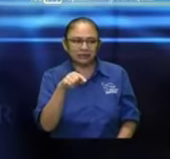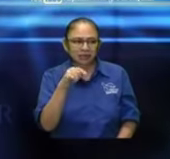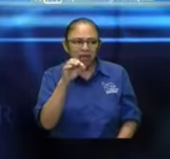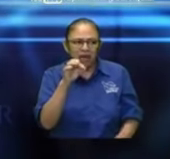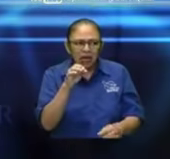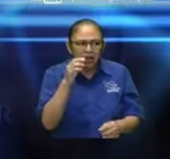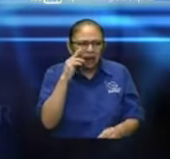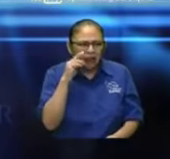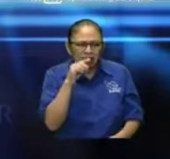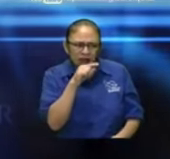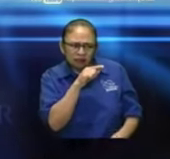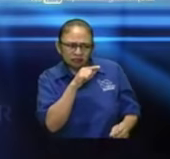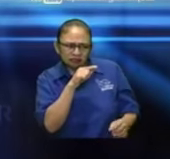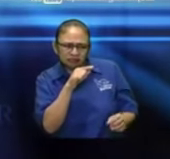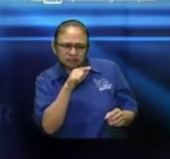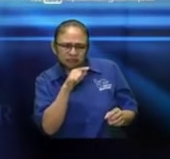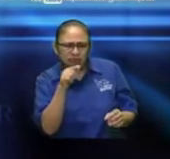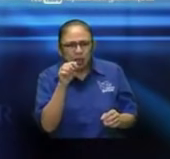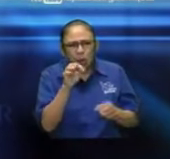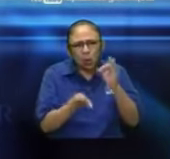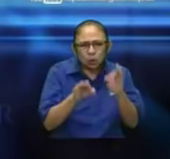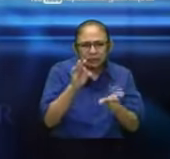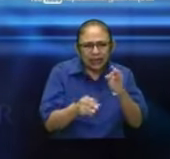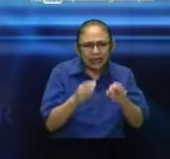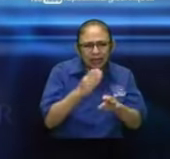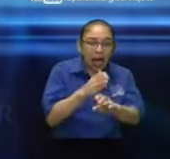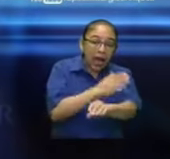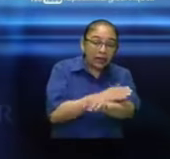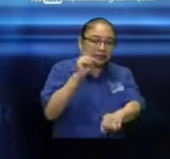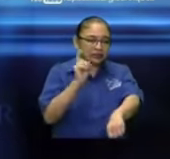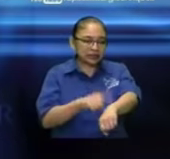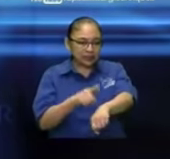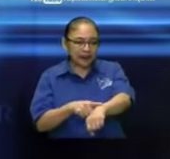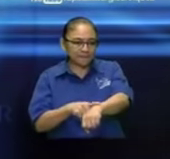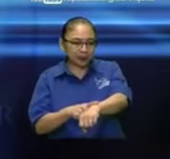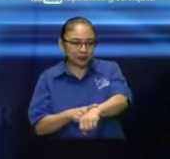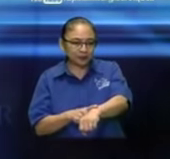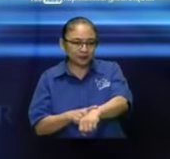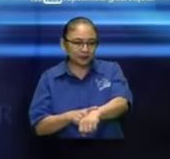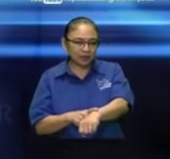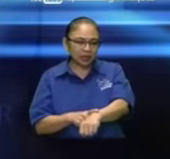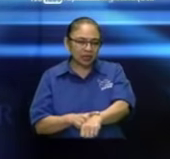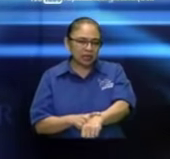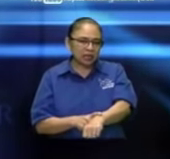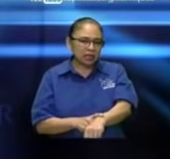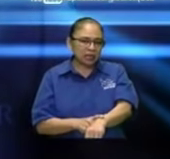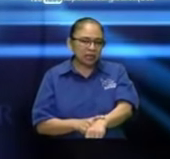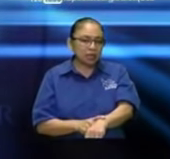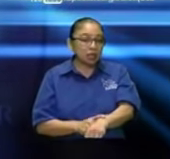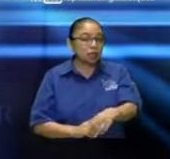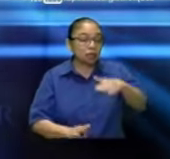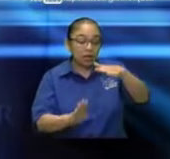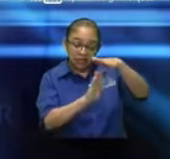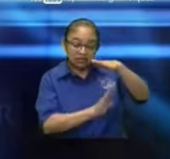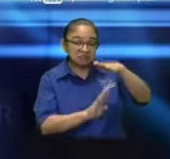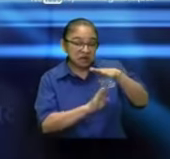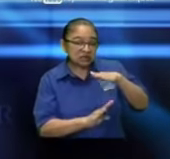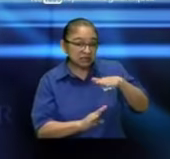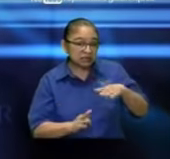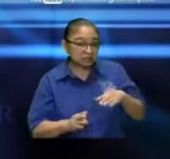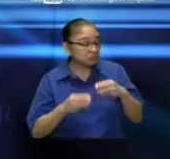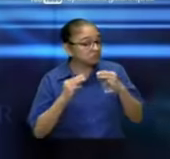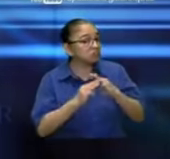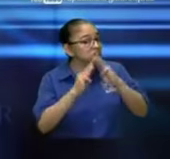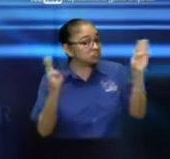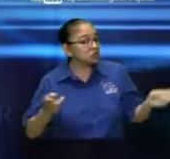toque juzgar algo, nosotros ya lo estamos juzgando. Y sobre eso se basa mucho nuestra sociedad ahora.